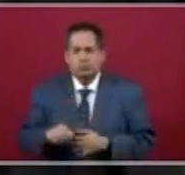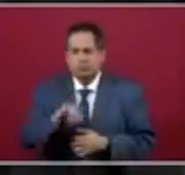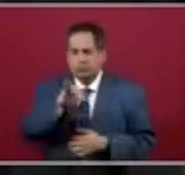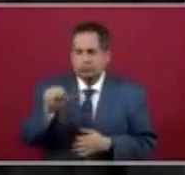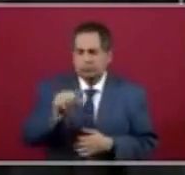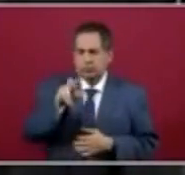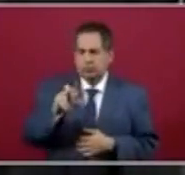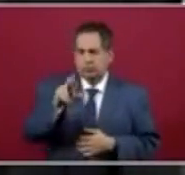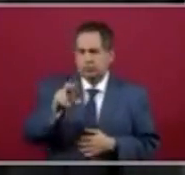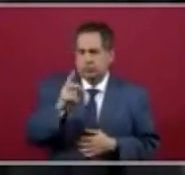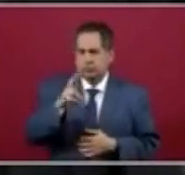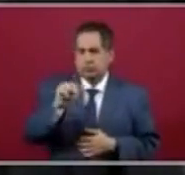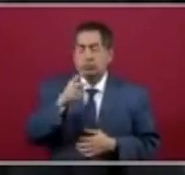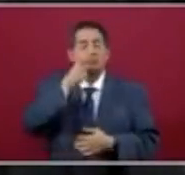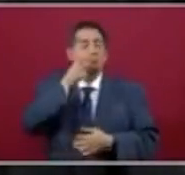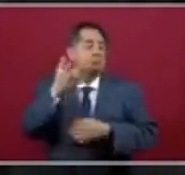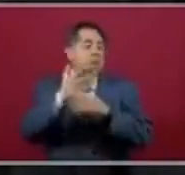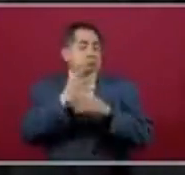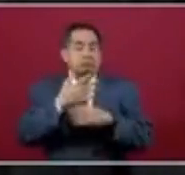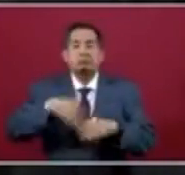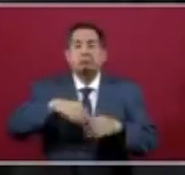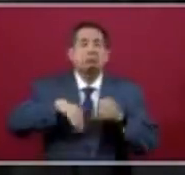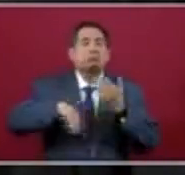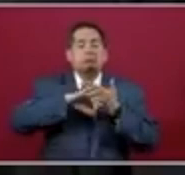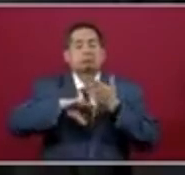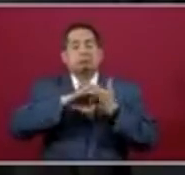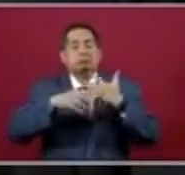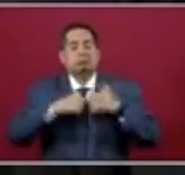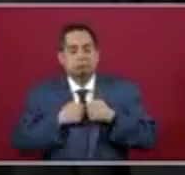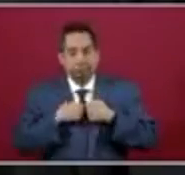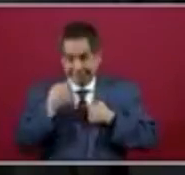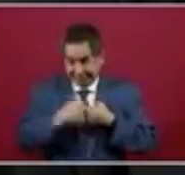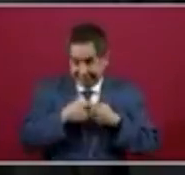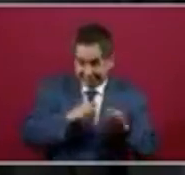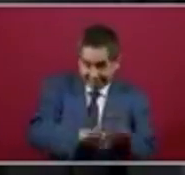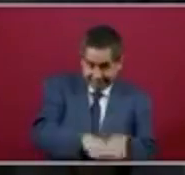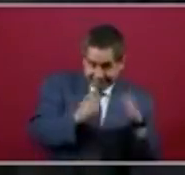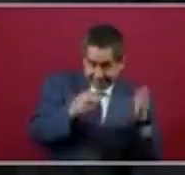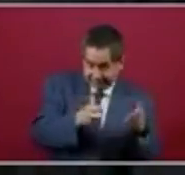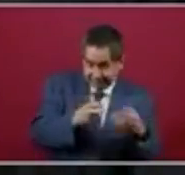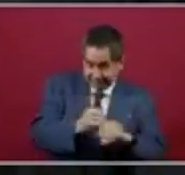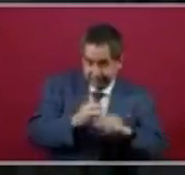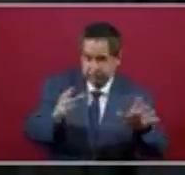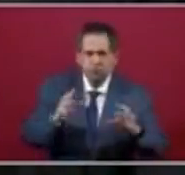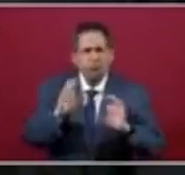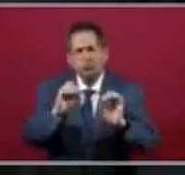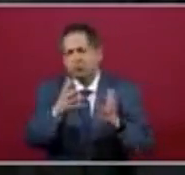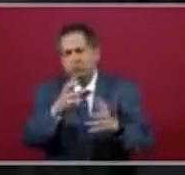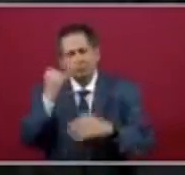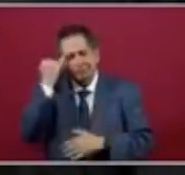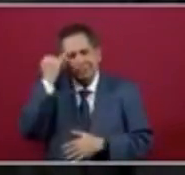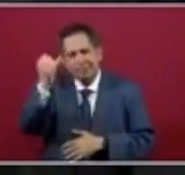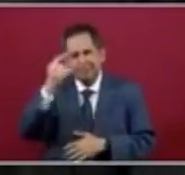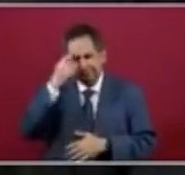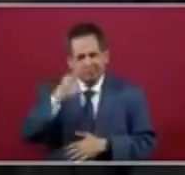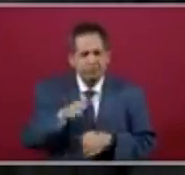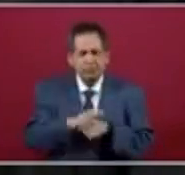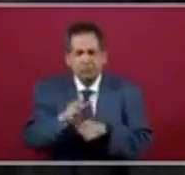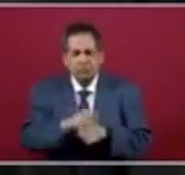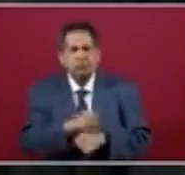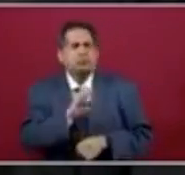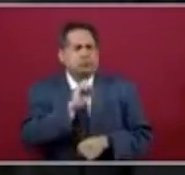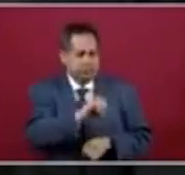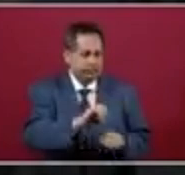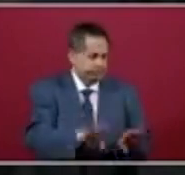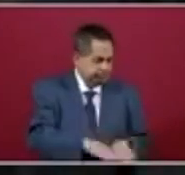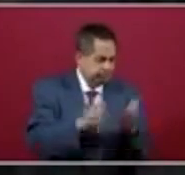dice que es víctima de persecución política. Entonces, quiero saber más o menos cuál va a ser el criterio para determinar qué archivos sí se van a